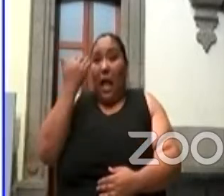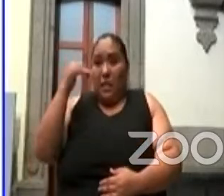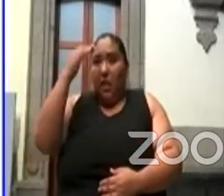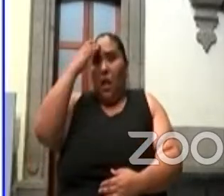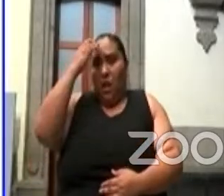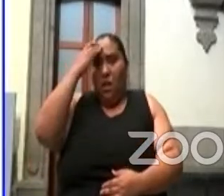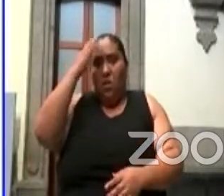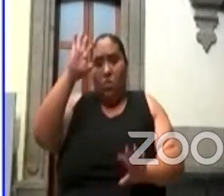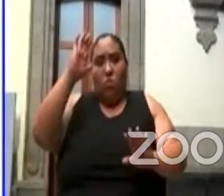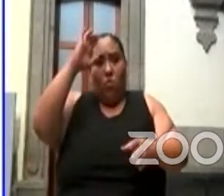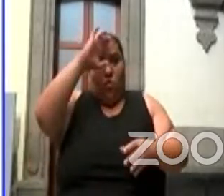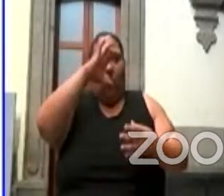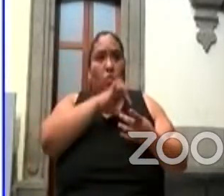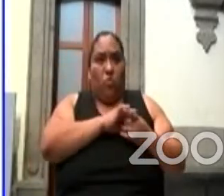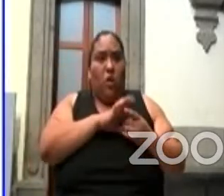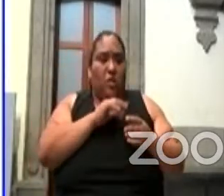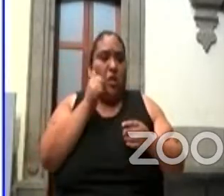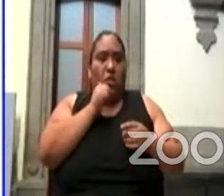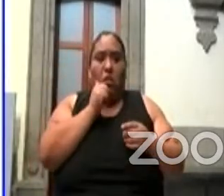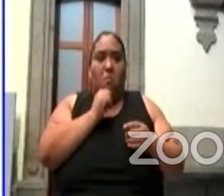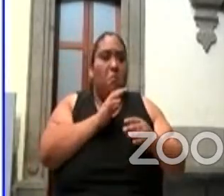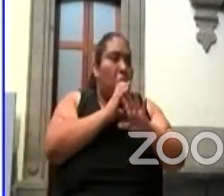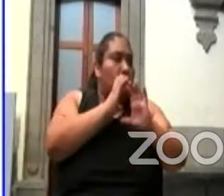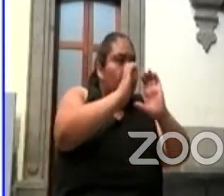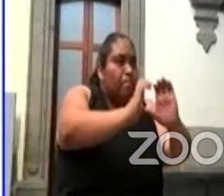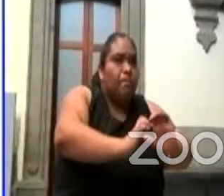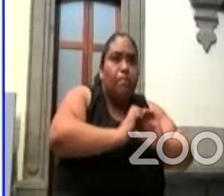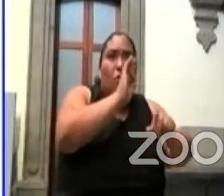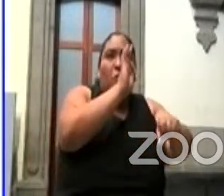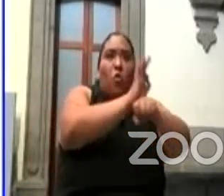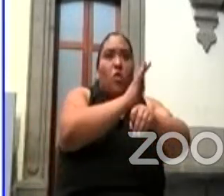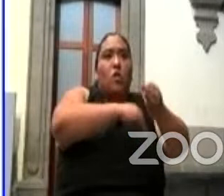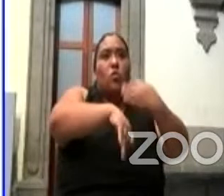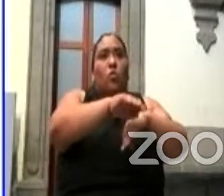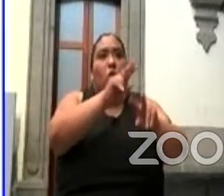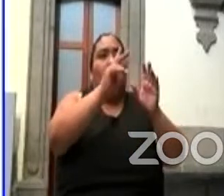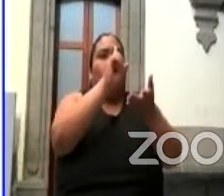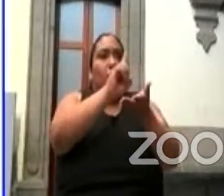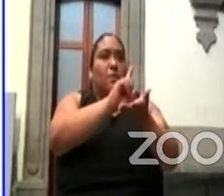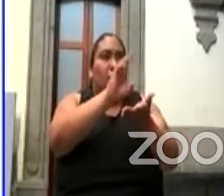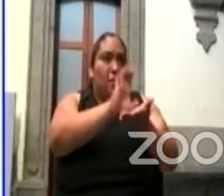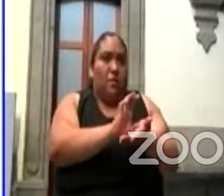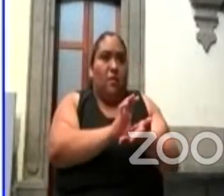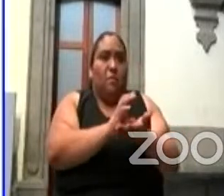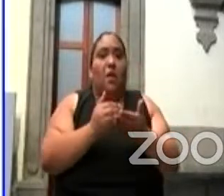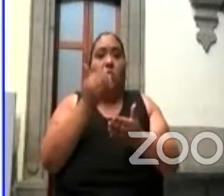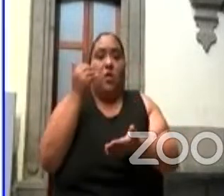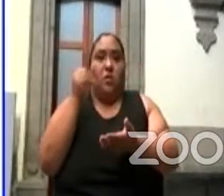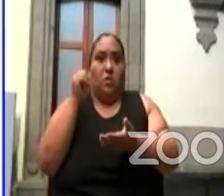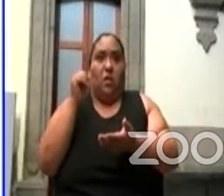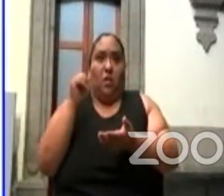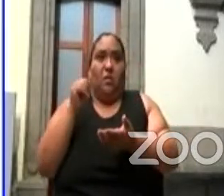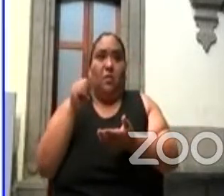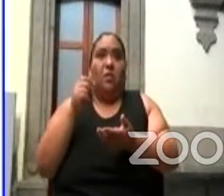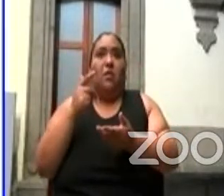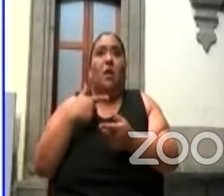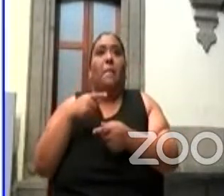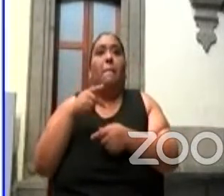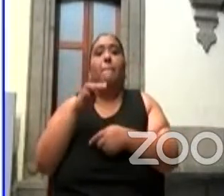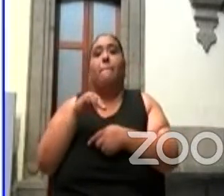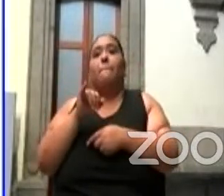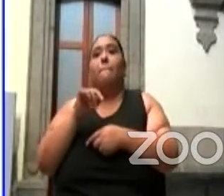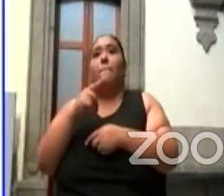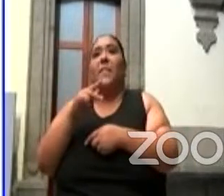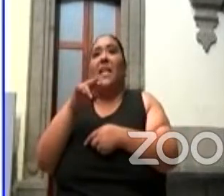y abrazaba las causas nobles del tema de la discapacidad, ¿no? Nuestro antiguo gobernador Miguel Barbosa Huerta, que